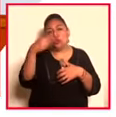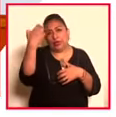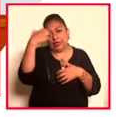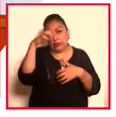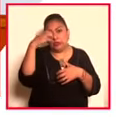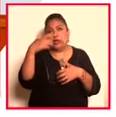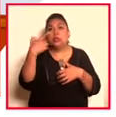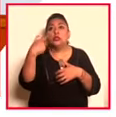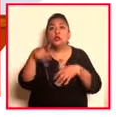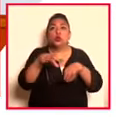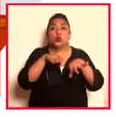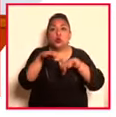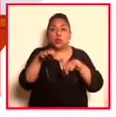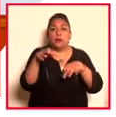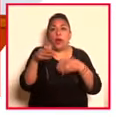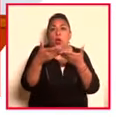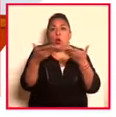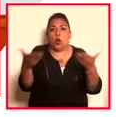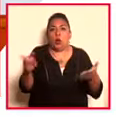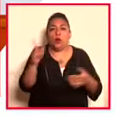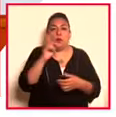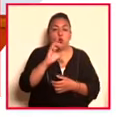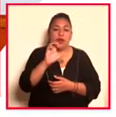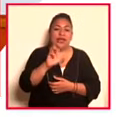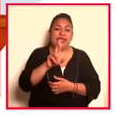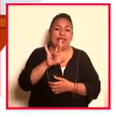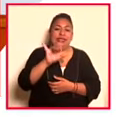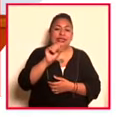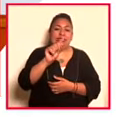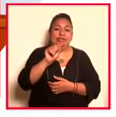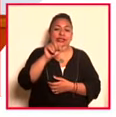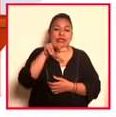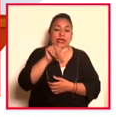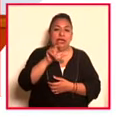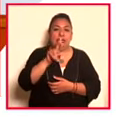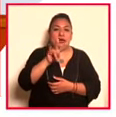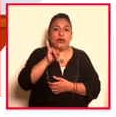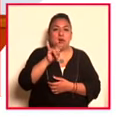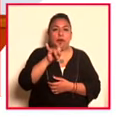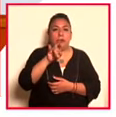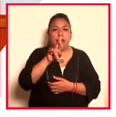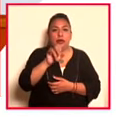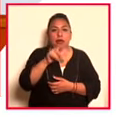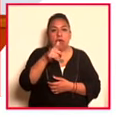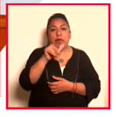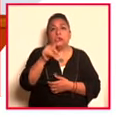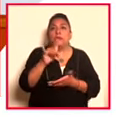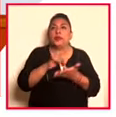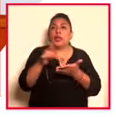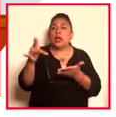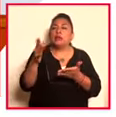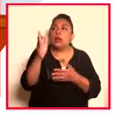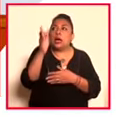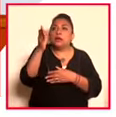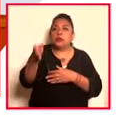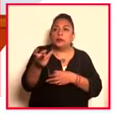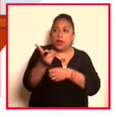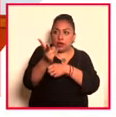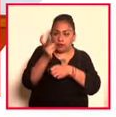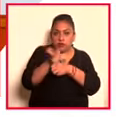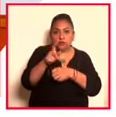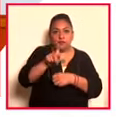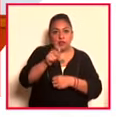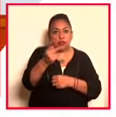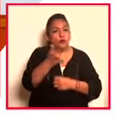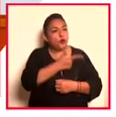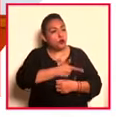su trabajo actual. Cristina Rivera Garza, gracias por aceptar esta comunicación con Canal 22. Un gusto estar aquí. Buenas